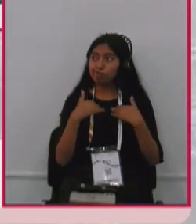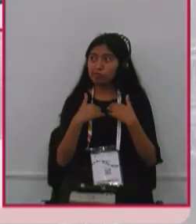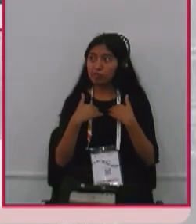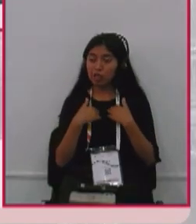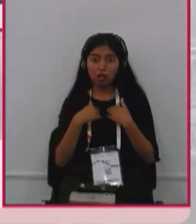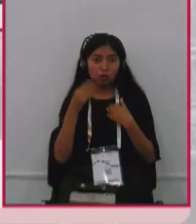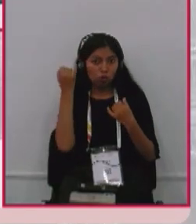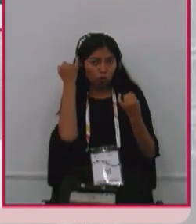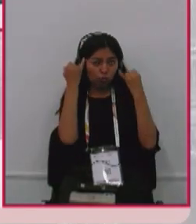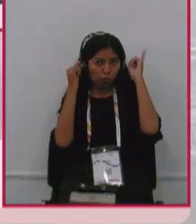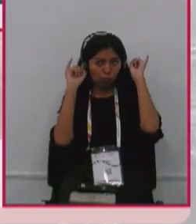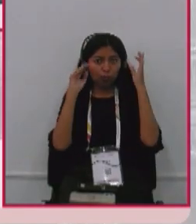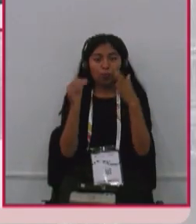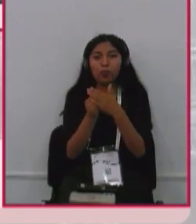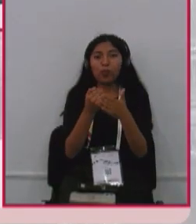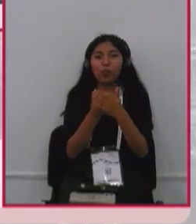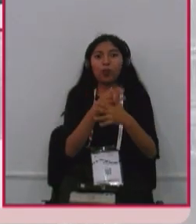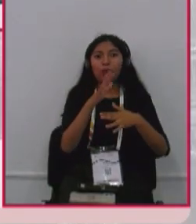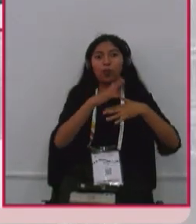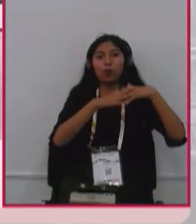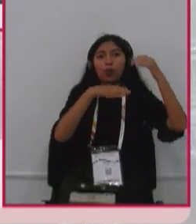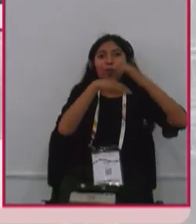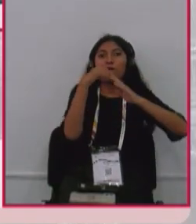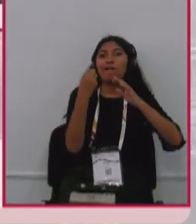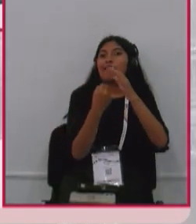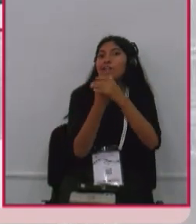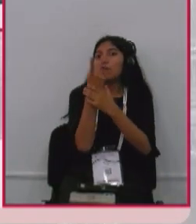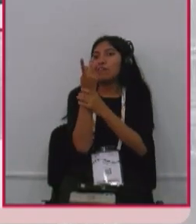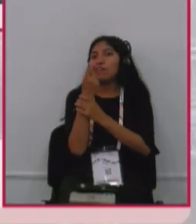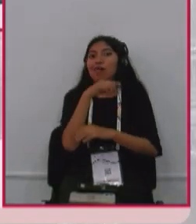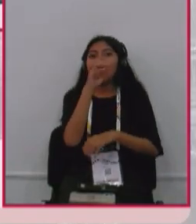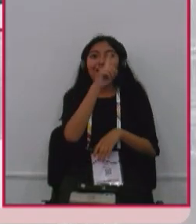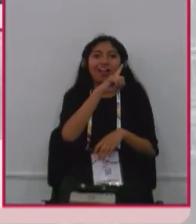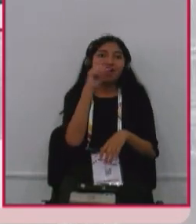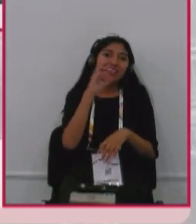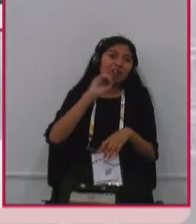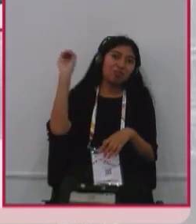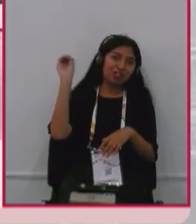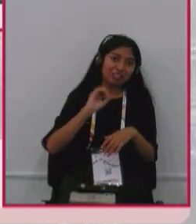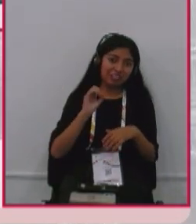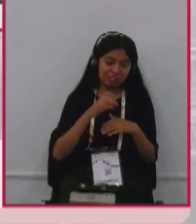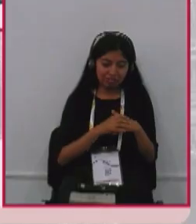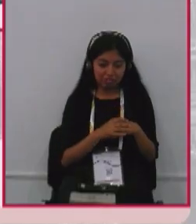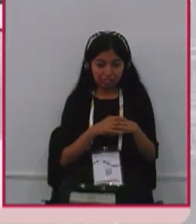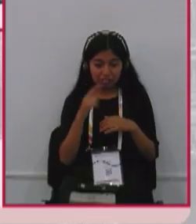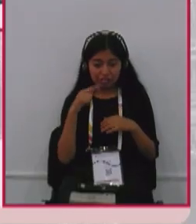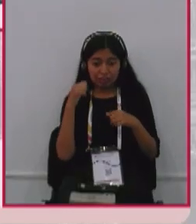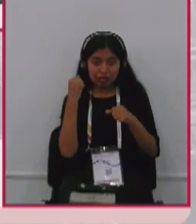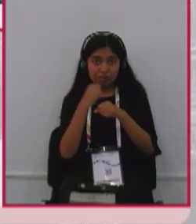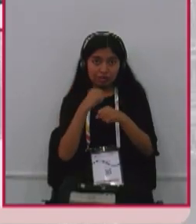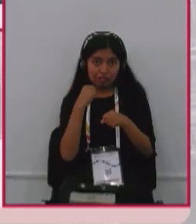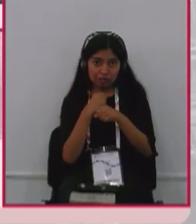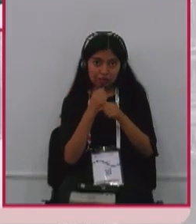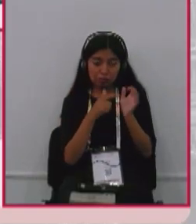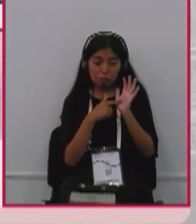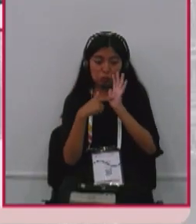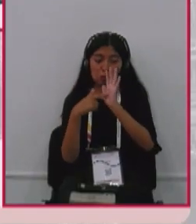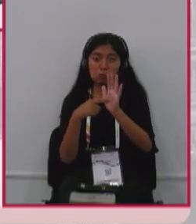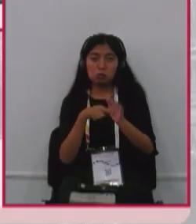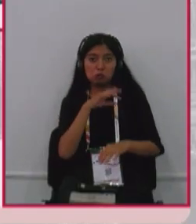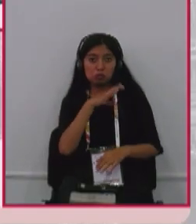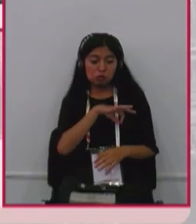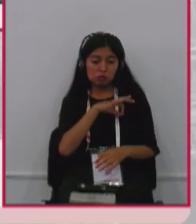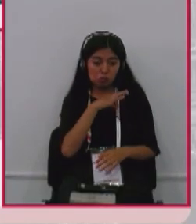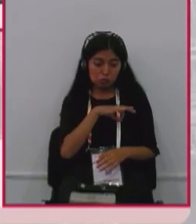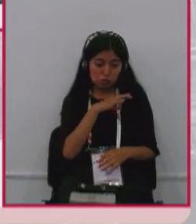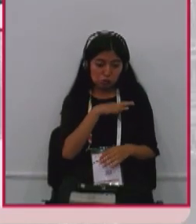para construir plantas con 100% de celdas Jamieson. Este trabajo va a mostrar los beneficios y aumentos de